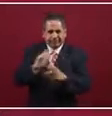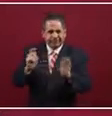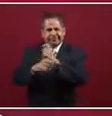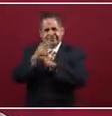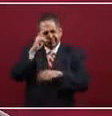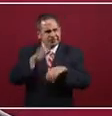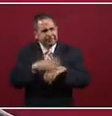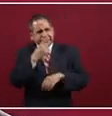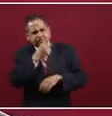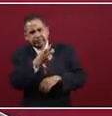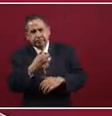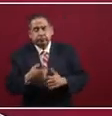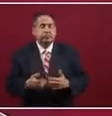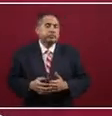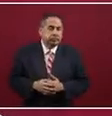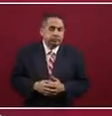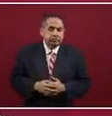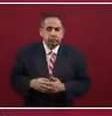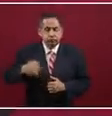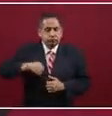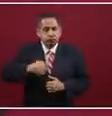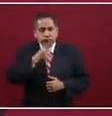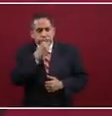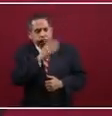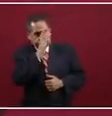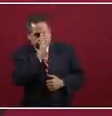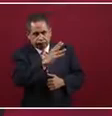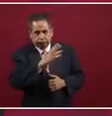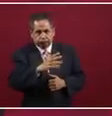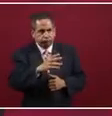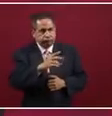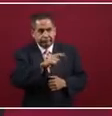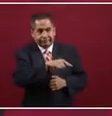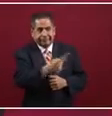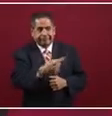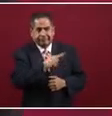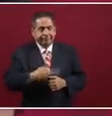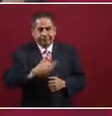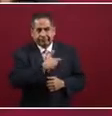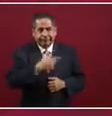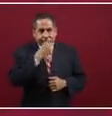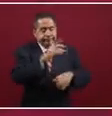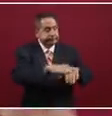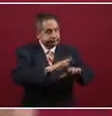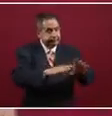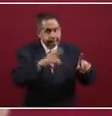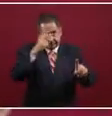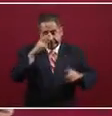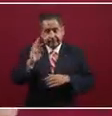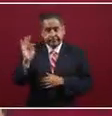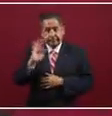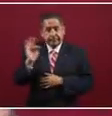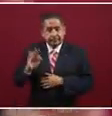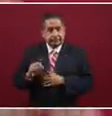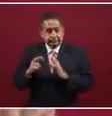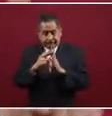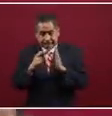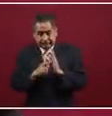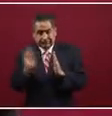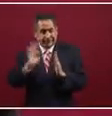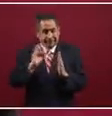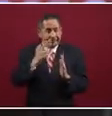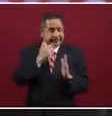eso? Porque se le dijo, yo se lo dije incluso, no a él, pero sí al vicepresidente, a los demás, México, si acaso estas medidas no